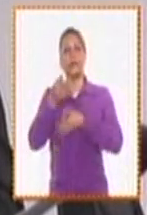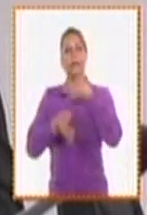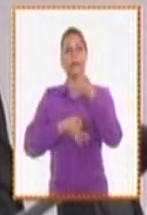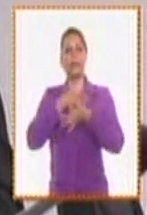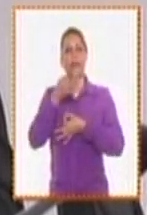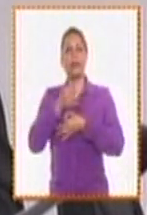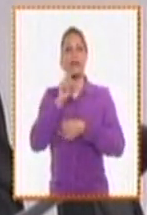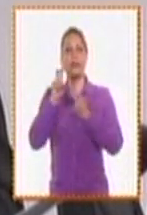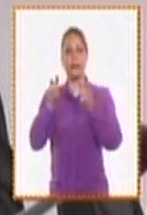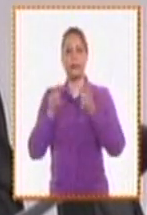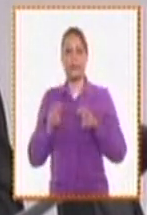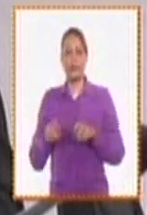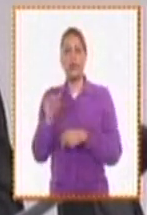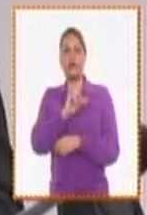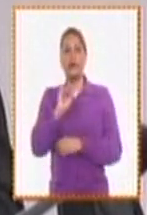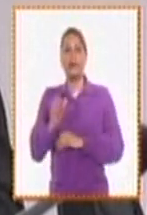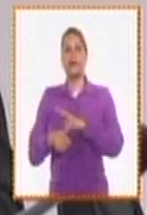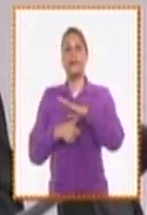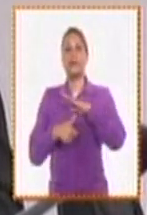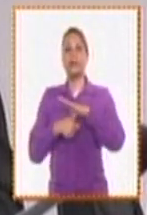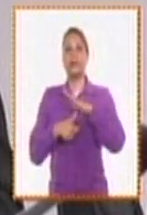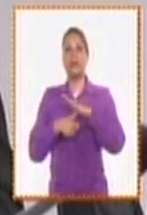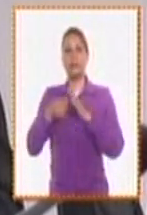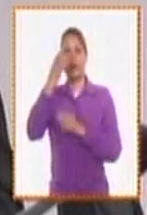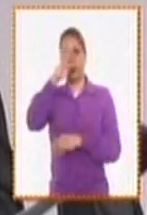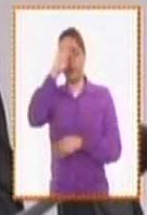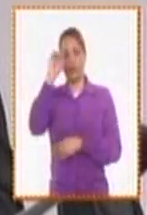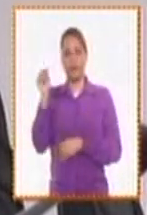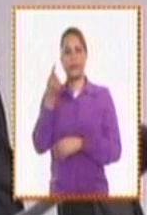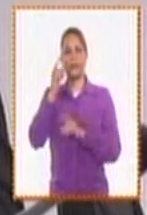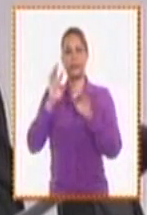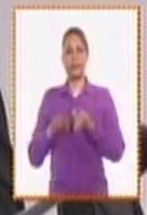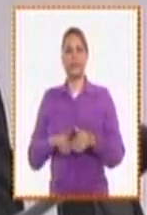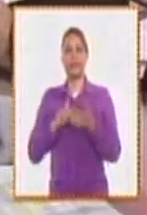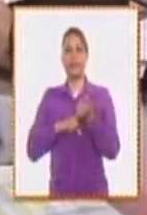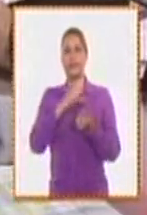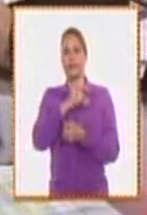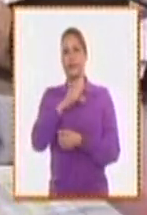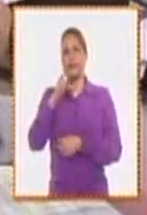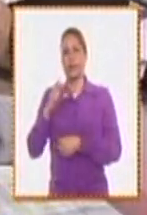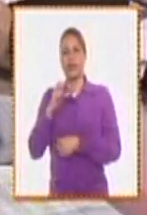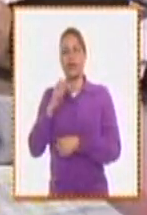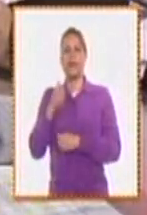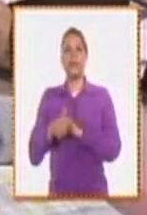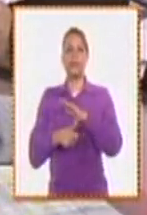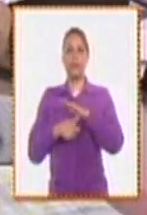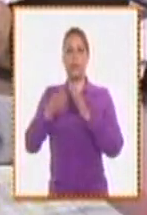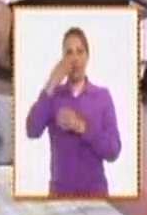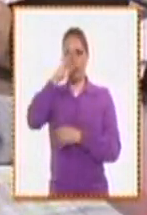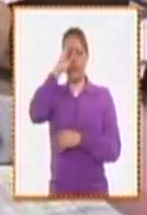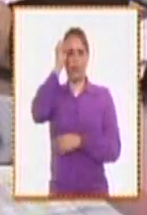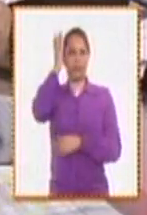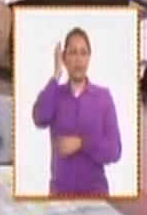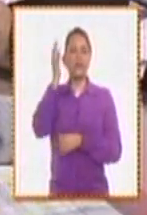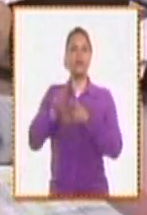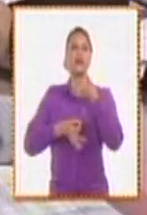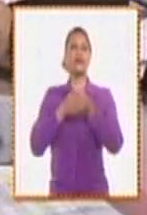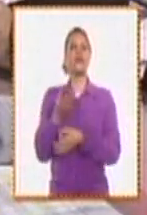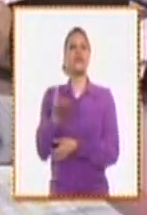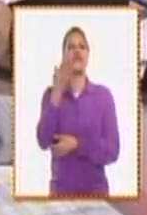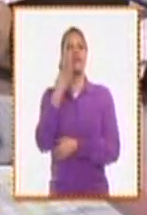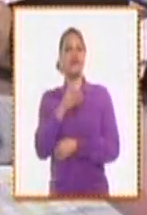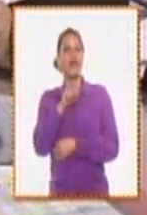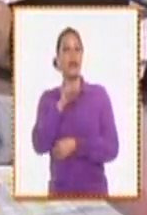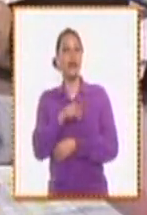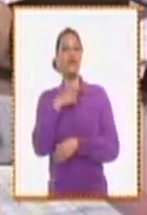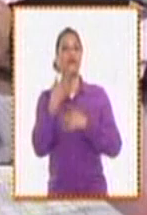esta asamblea, y el presidente de la República, el primer secretario del Comité Central del Partido, el compañero Miguel Díaz-Canel Bermúdez, nos decía que este es un problema que